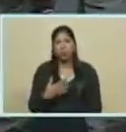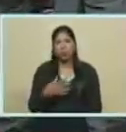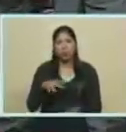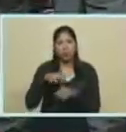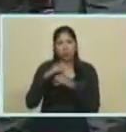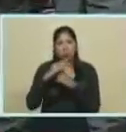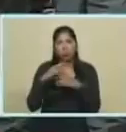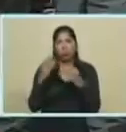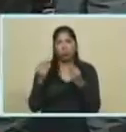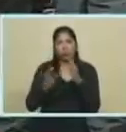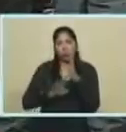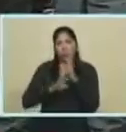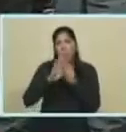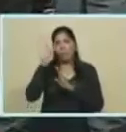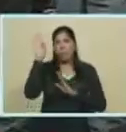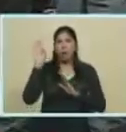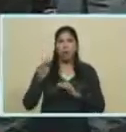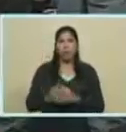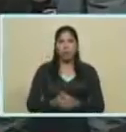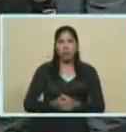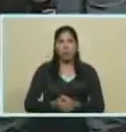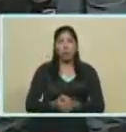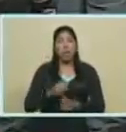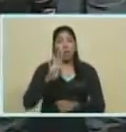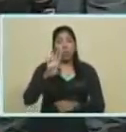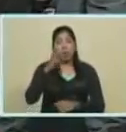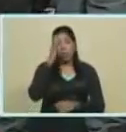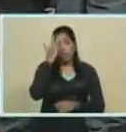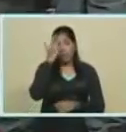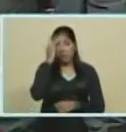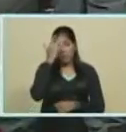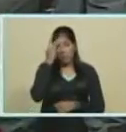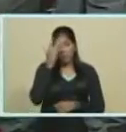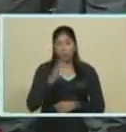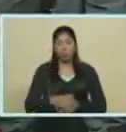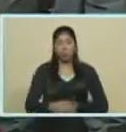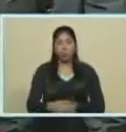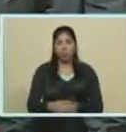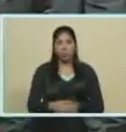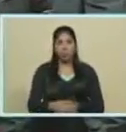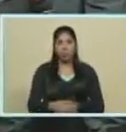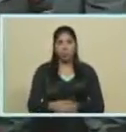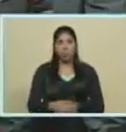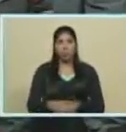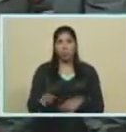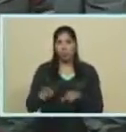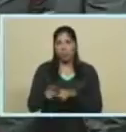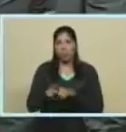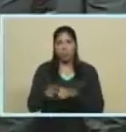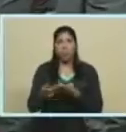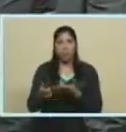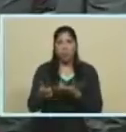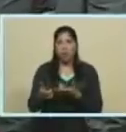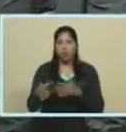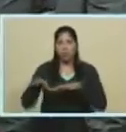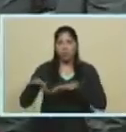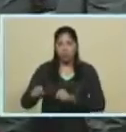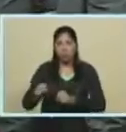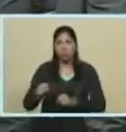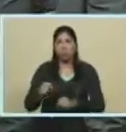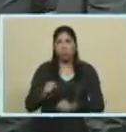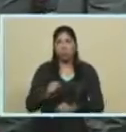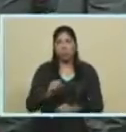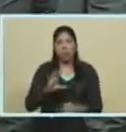de realizaciones. El 4 de febrero permitió recuperar la